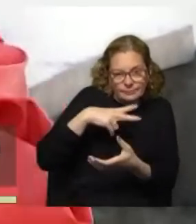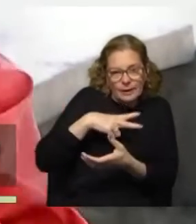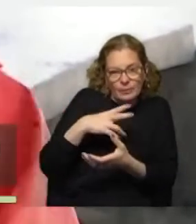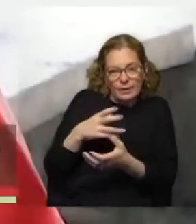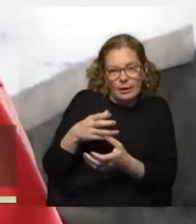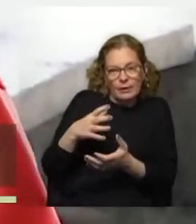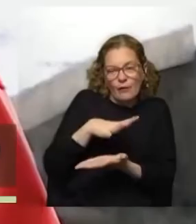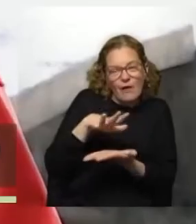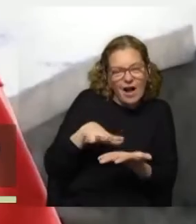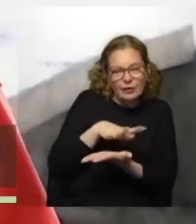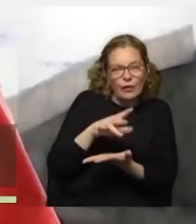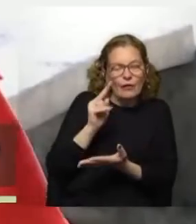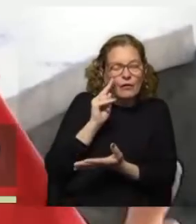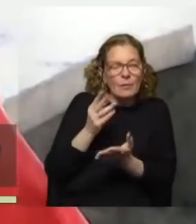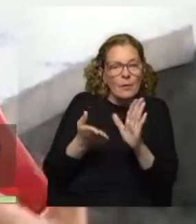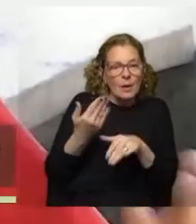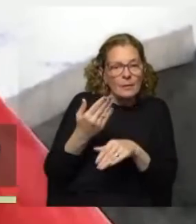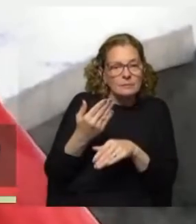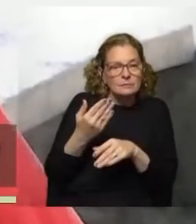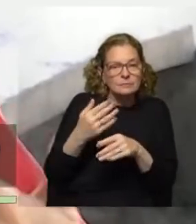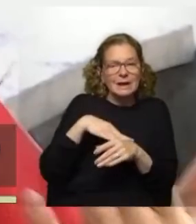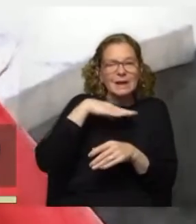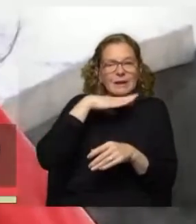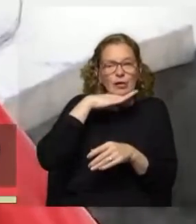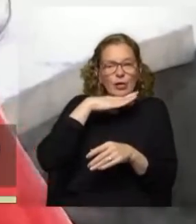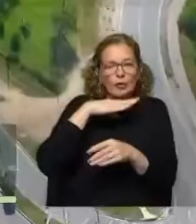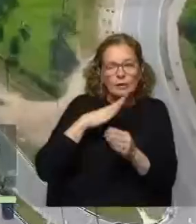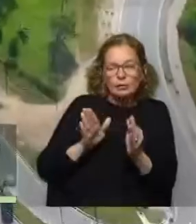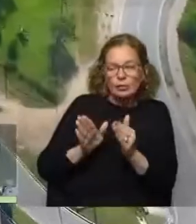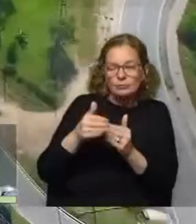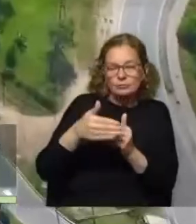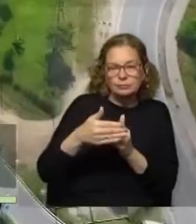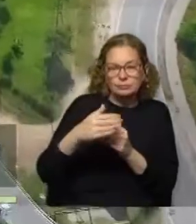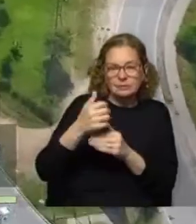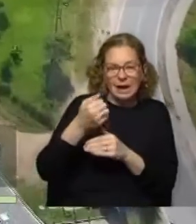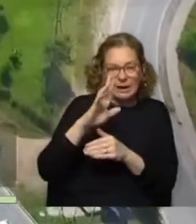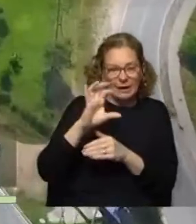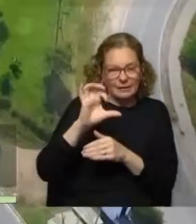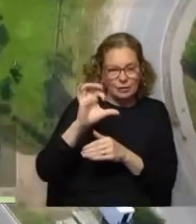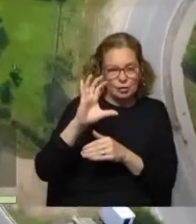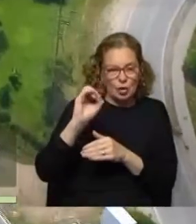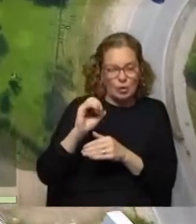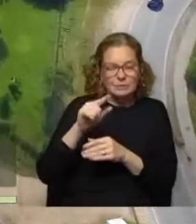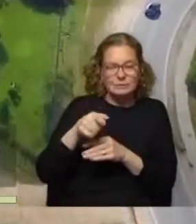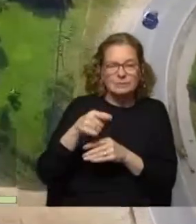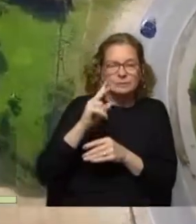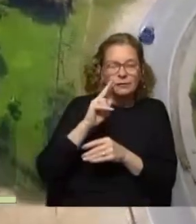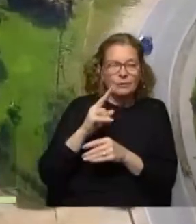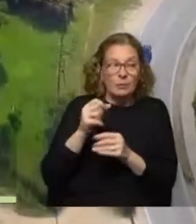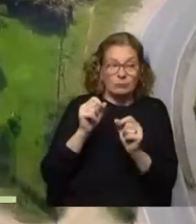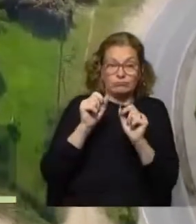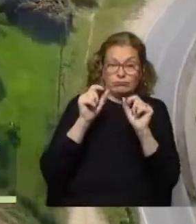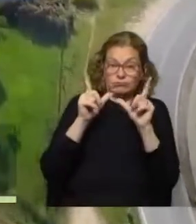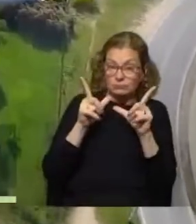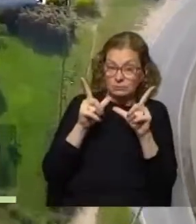son los que hoy en día vemos más para el este para canelones para todo el área de los bañados de Carrasco y que la cosa que nos está asombrando